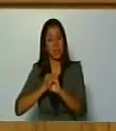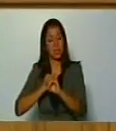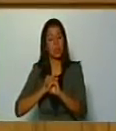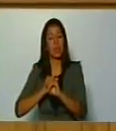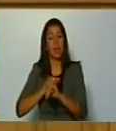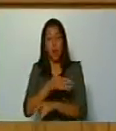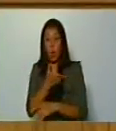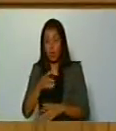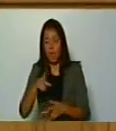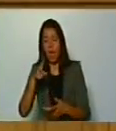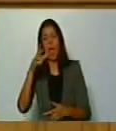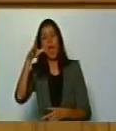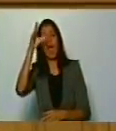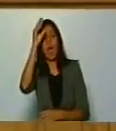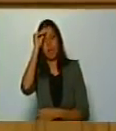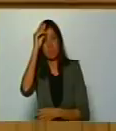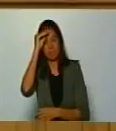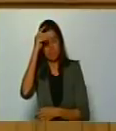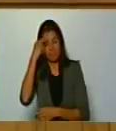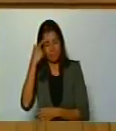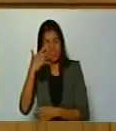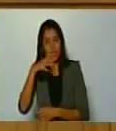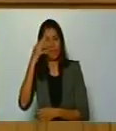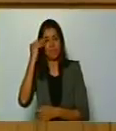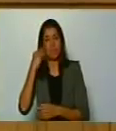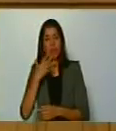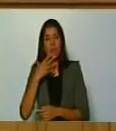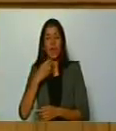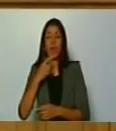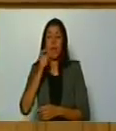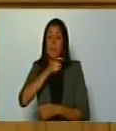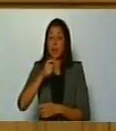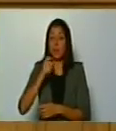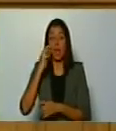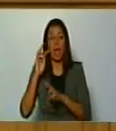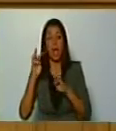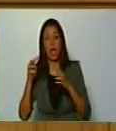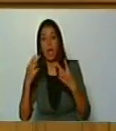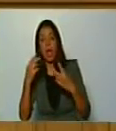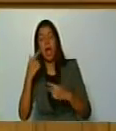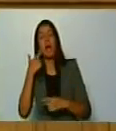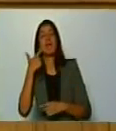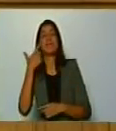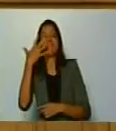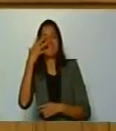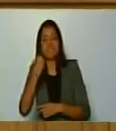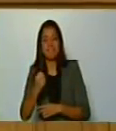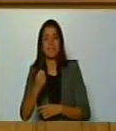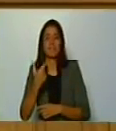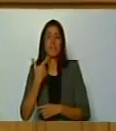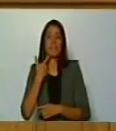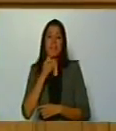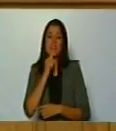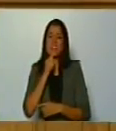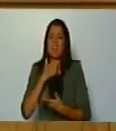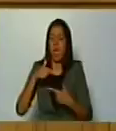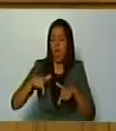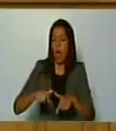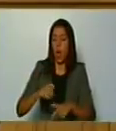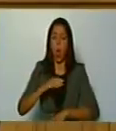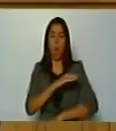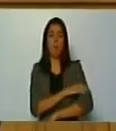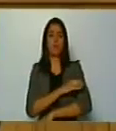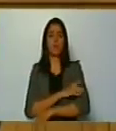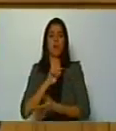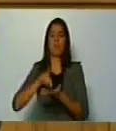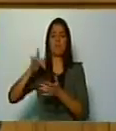propia, este foro constituyente, para la opinión pública, saber quiénes eran los que hoy se rasgan las vestiduras